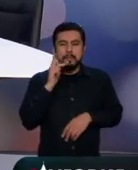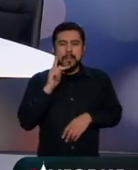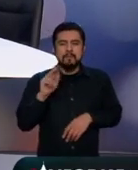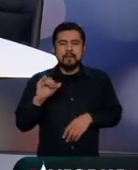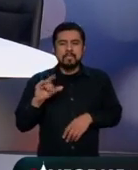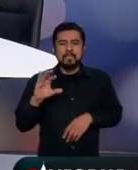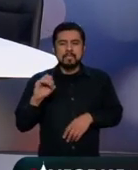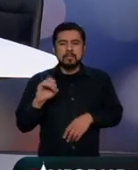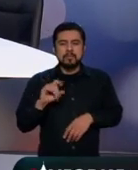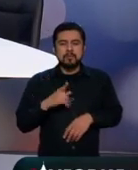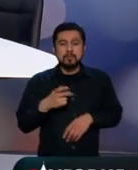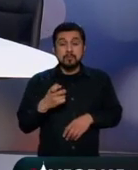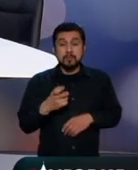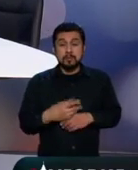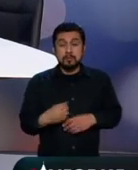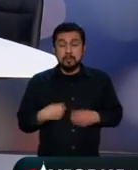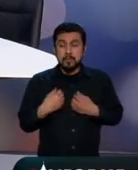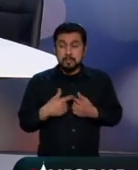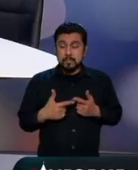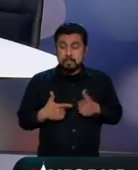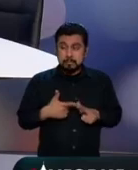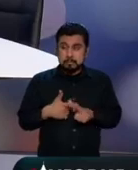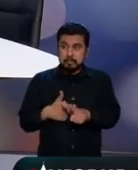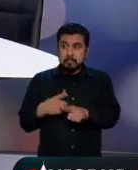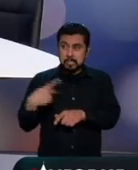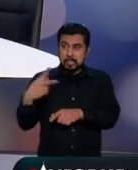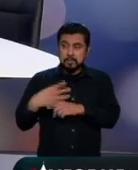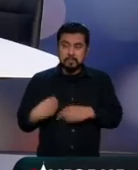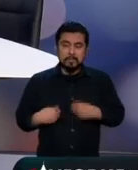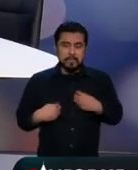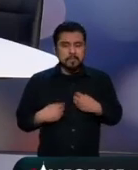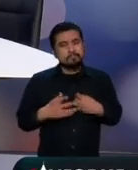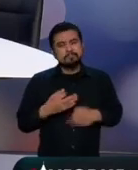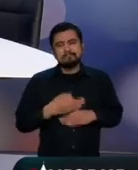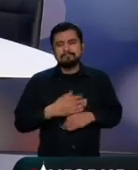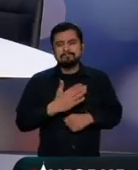su ejemplo o no aquí en la Iglesia Católica en México. Pero se nos acabó el tiempo. Abrazo, Bernardo Barranco.